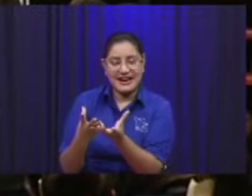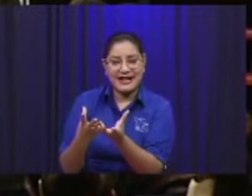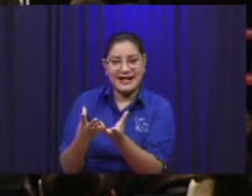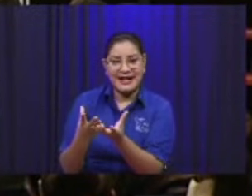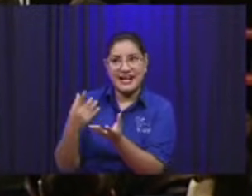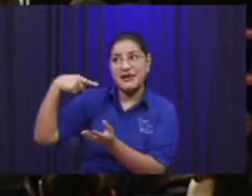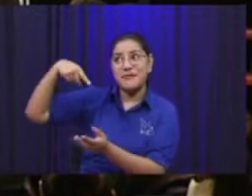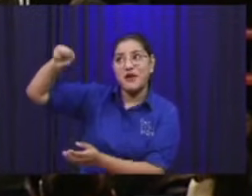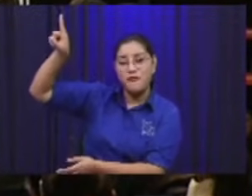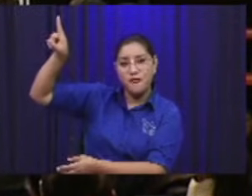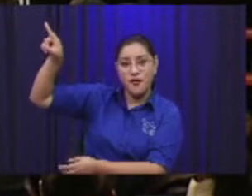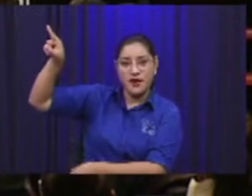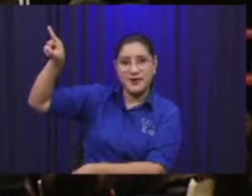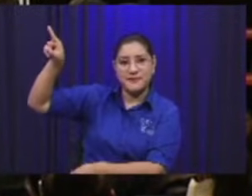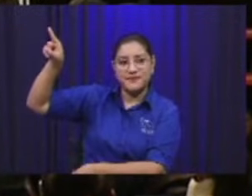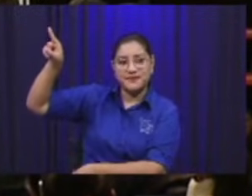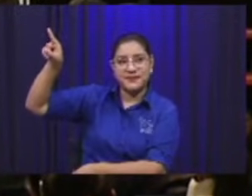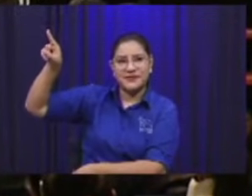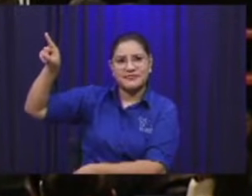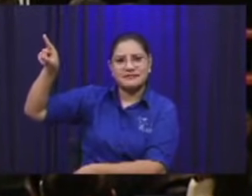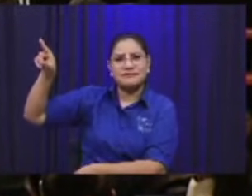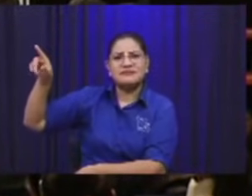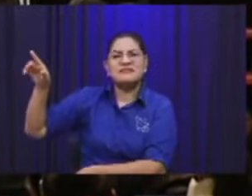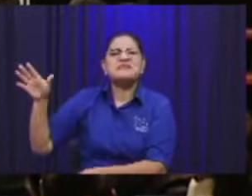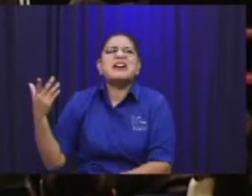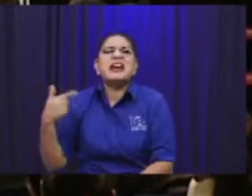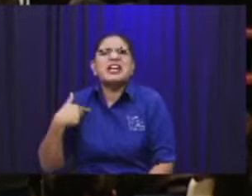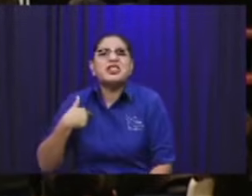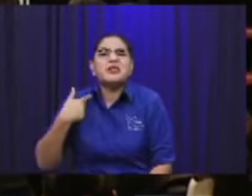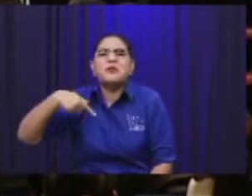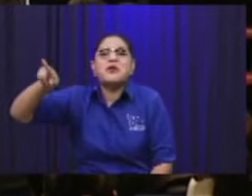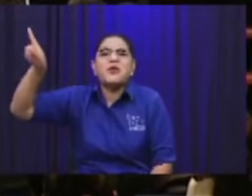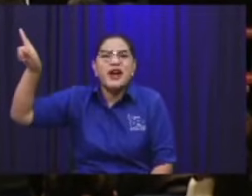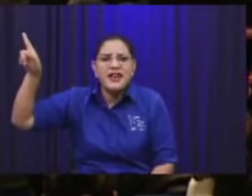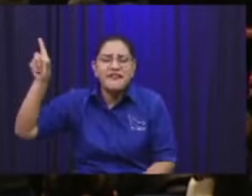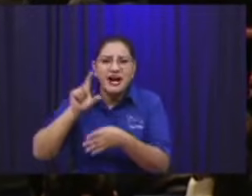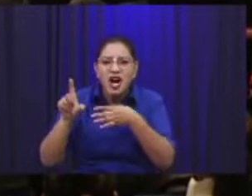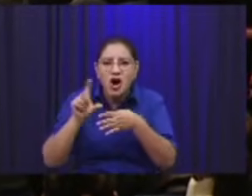si me voy para que me vuelvan la plata